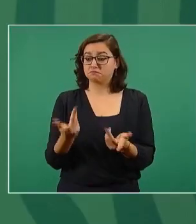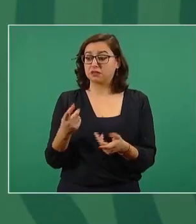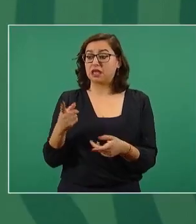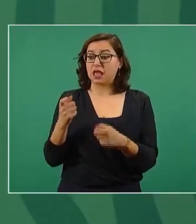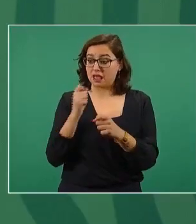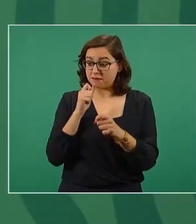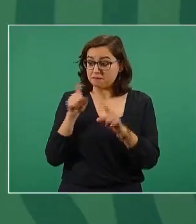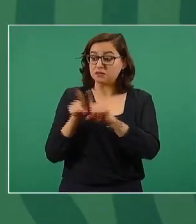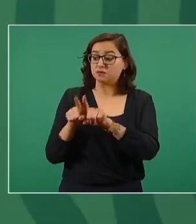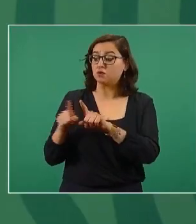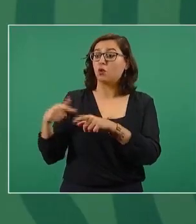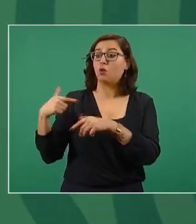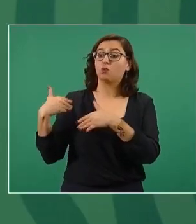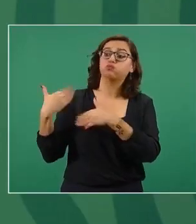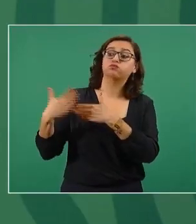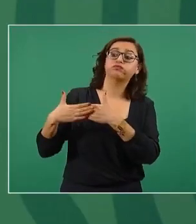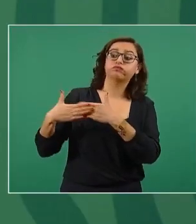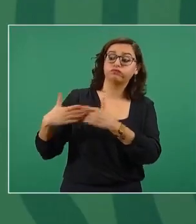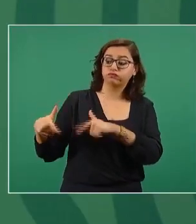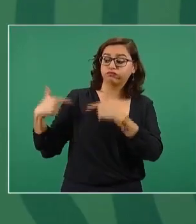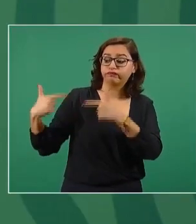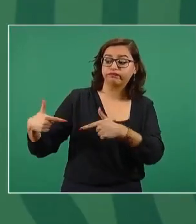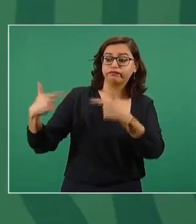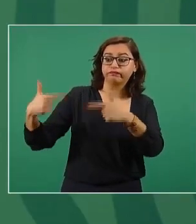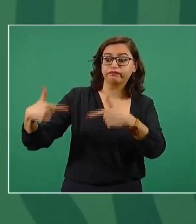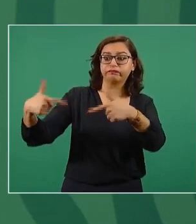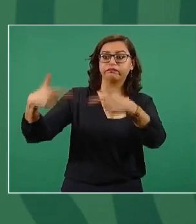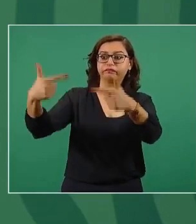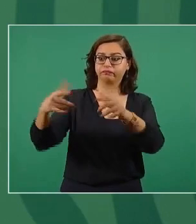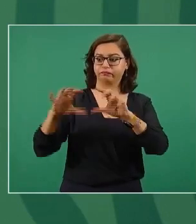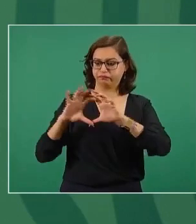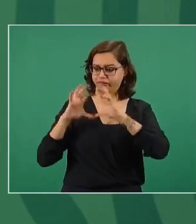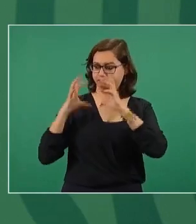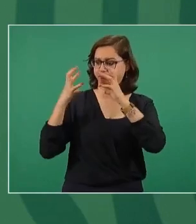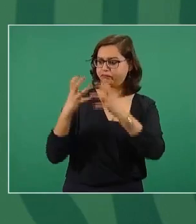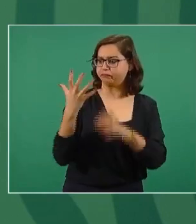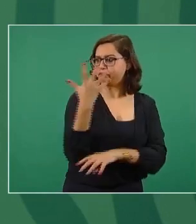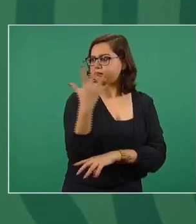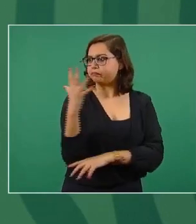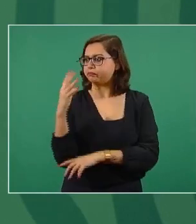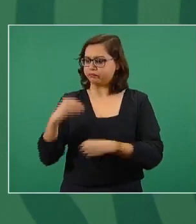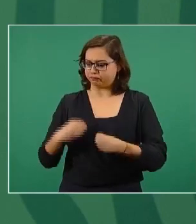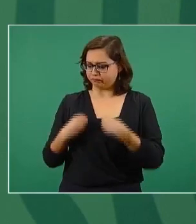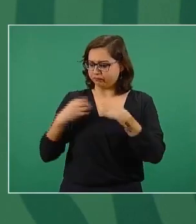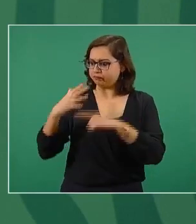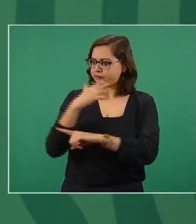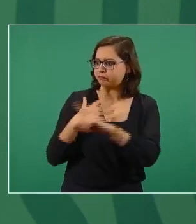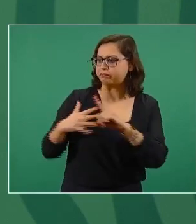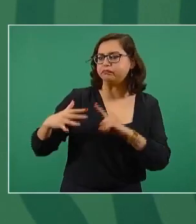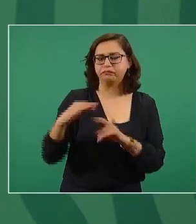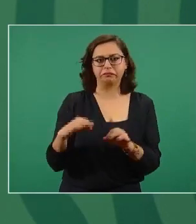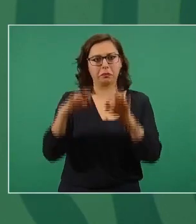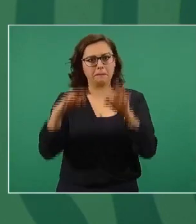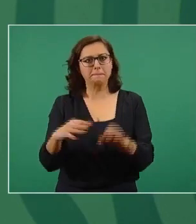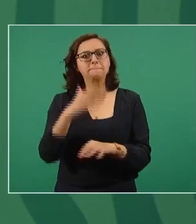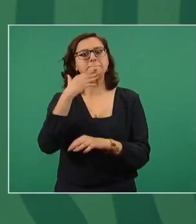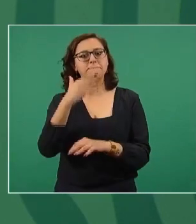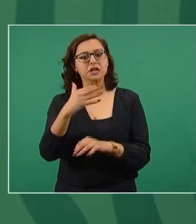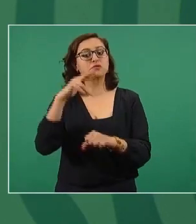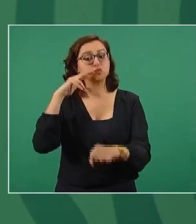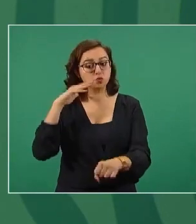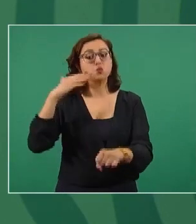de heredar a las nuevas generaciones un planeta habitable debe también